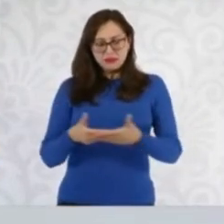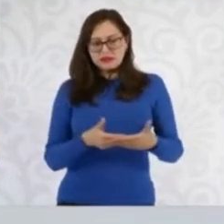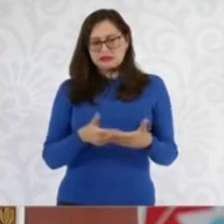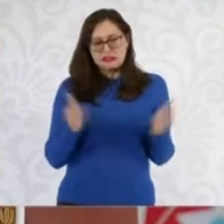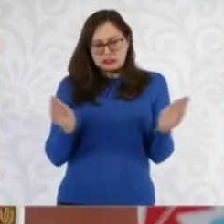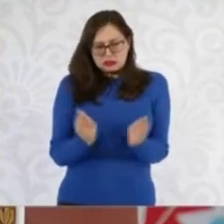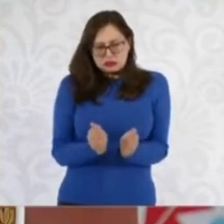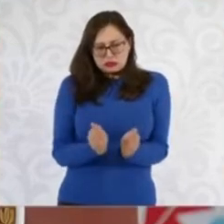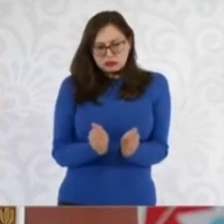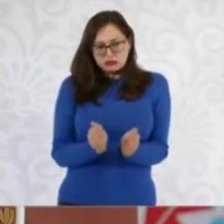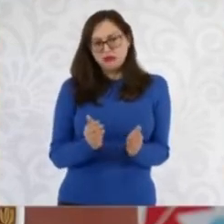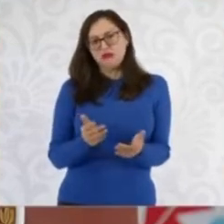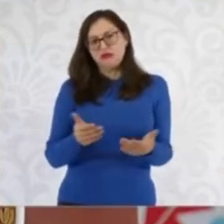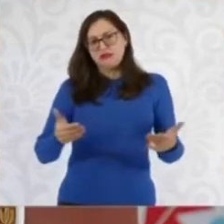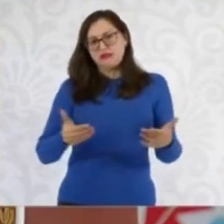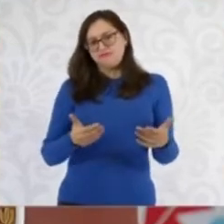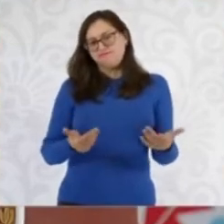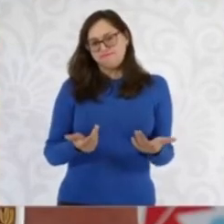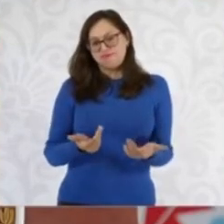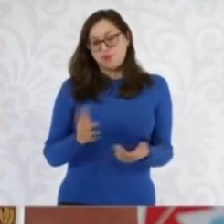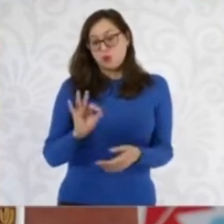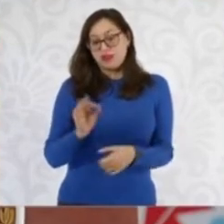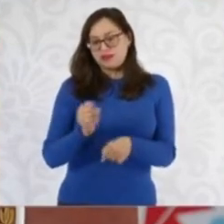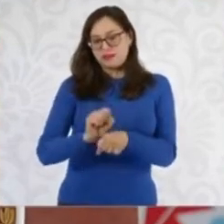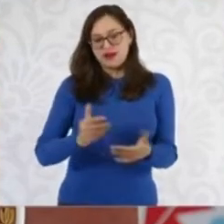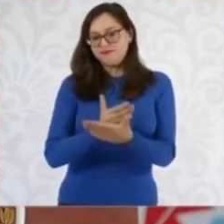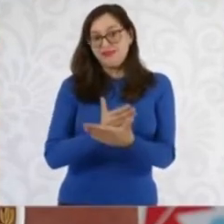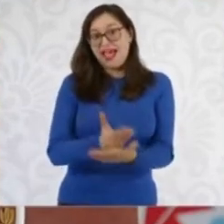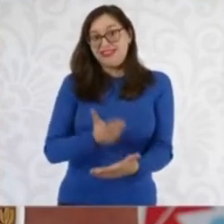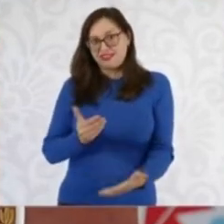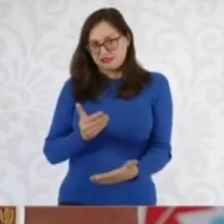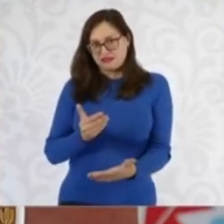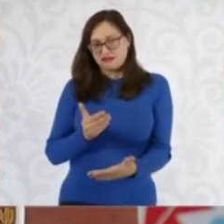se diga, nacieron antes de las 40 semanas.